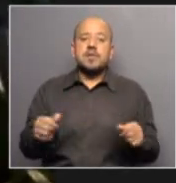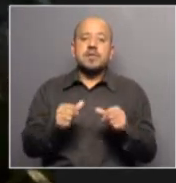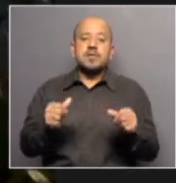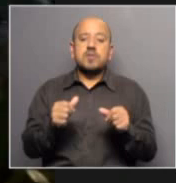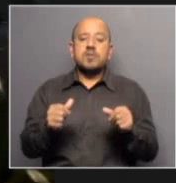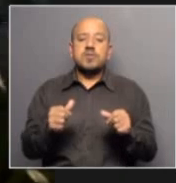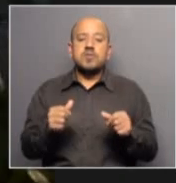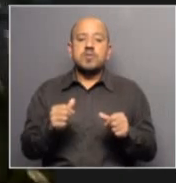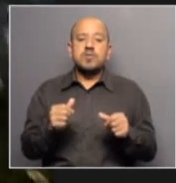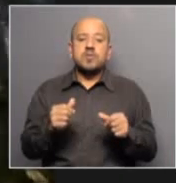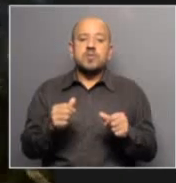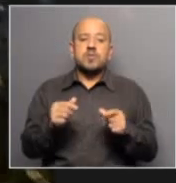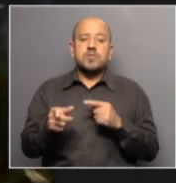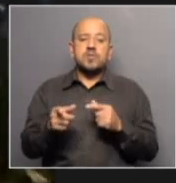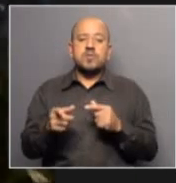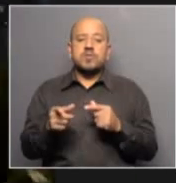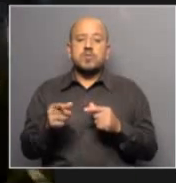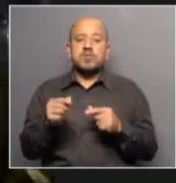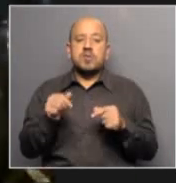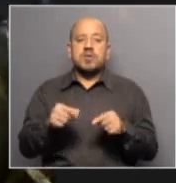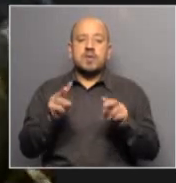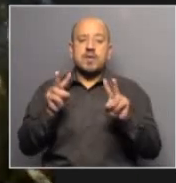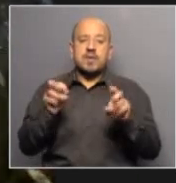una triangulación entre todo este tema